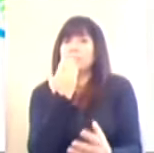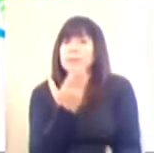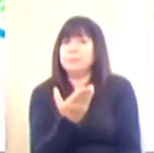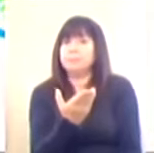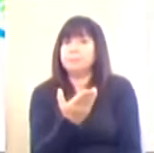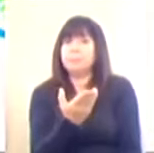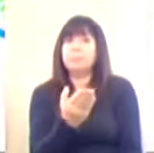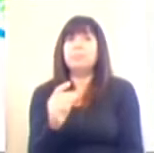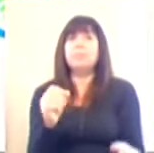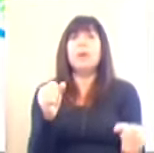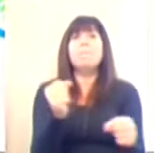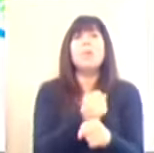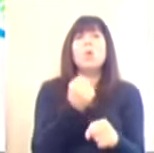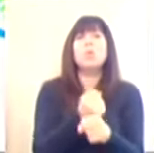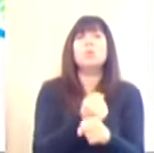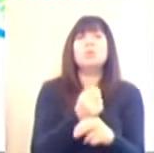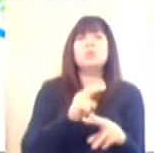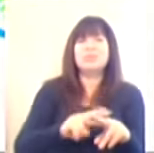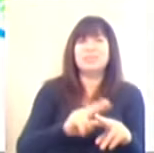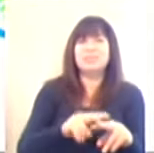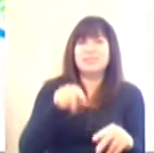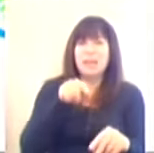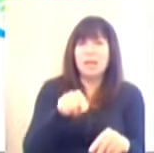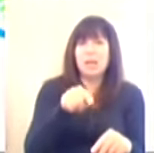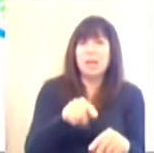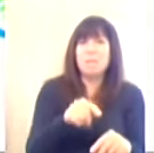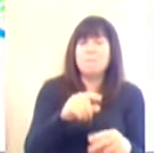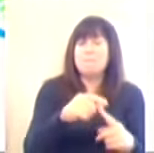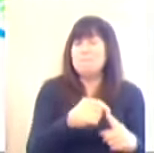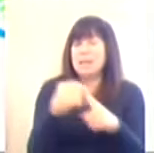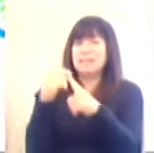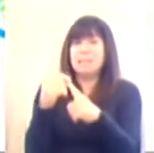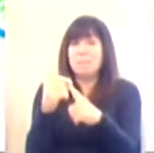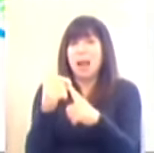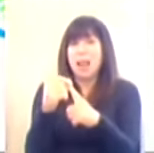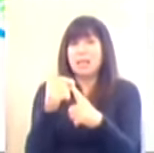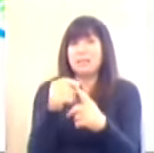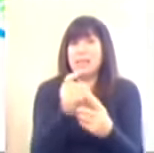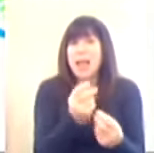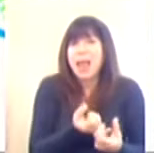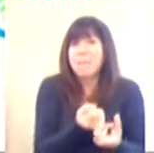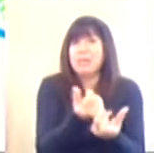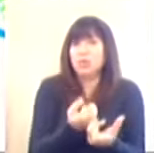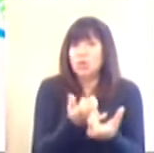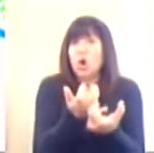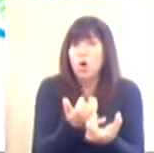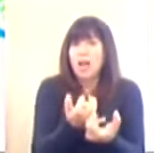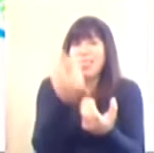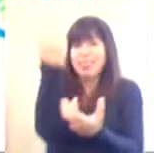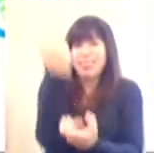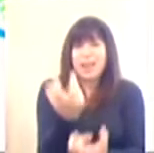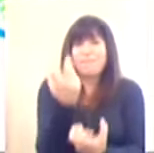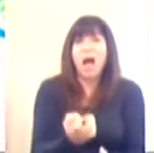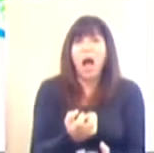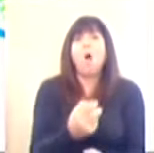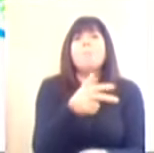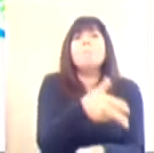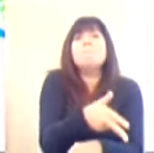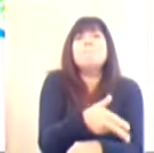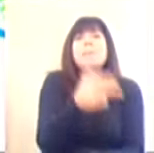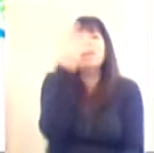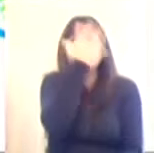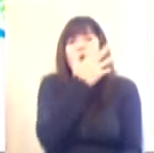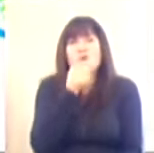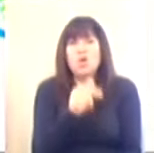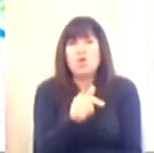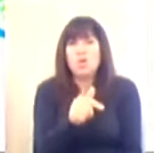Se producen que las principales fuentes de emisiones de gases de efecto invernadero son, en primer lugar, los derivados del petróleo. Y los